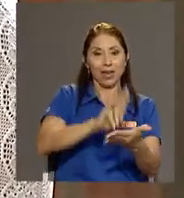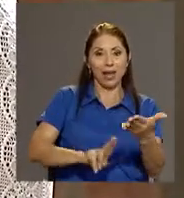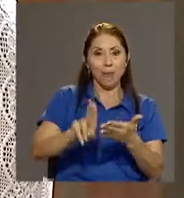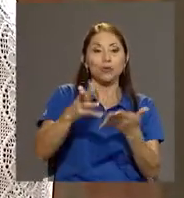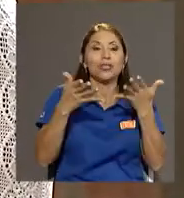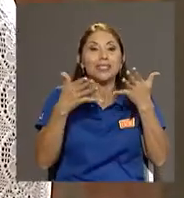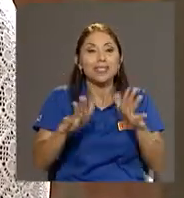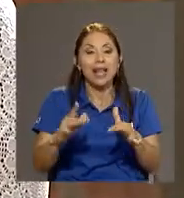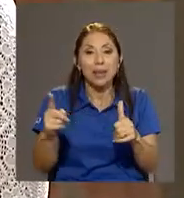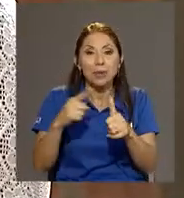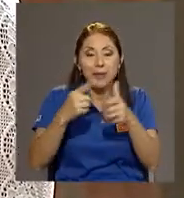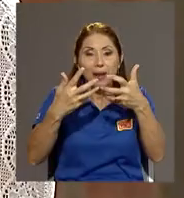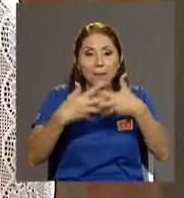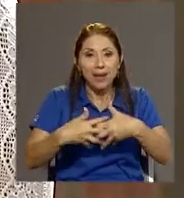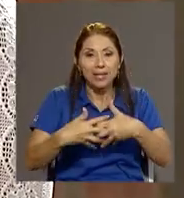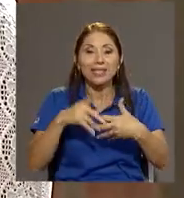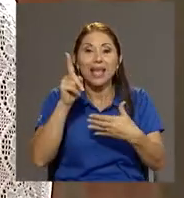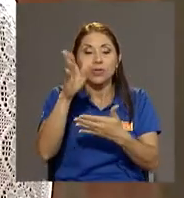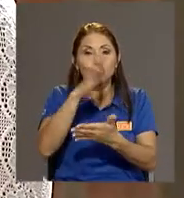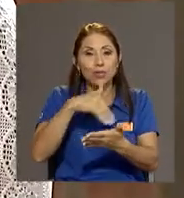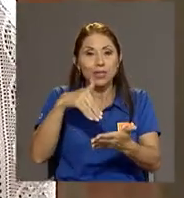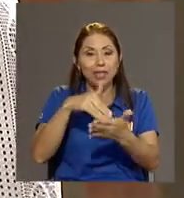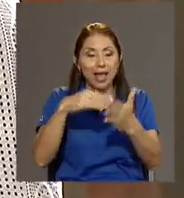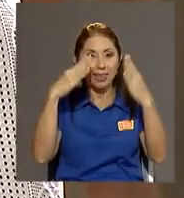un data center continuo,